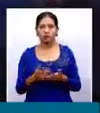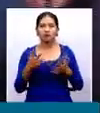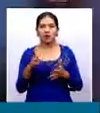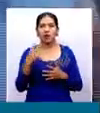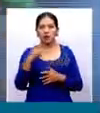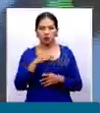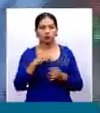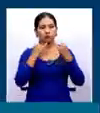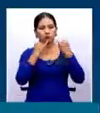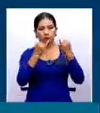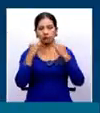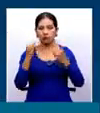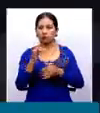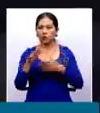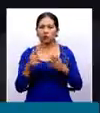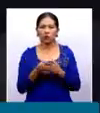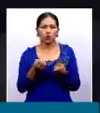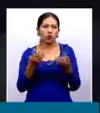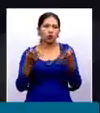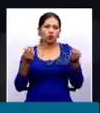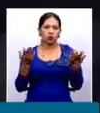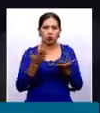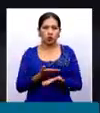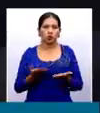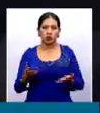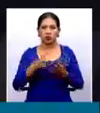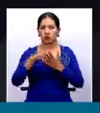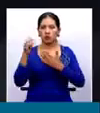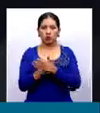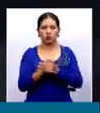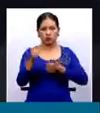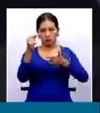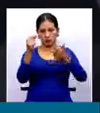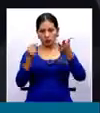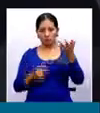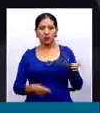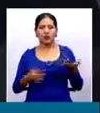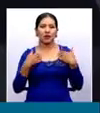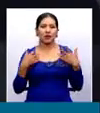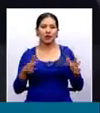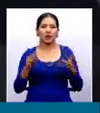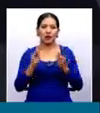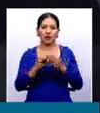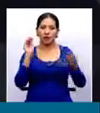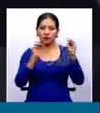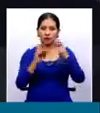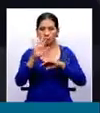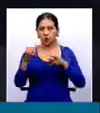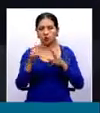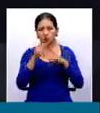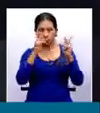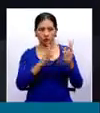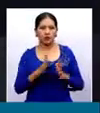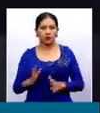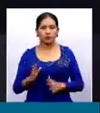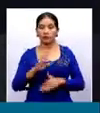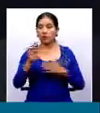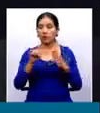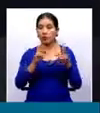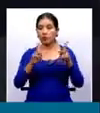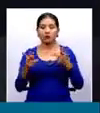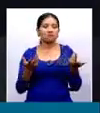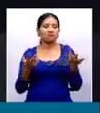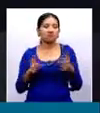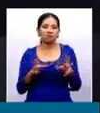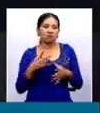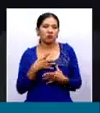haciendo referencia a tantos proyectos que se tiene programado y planificado. Entonces, eso es lo que no les ha gustado. No